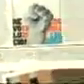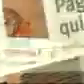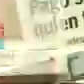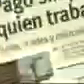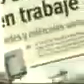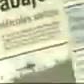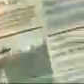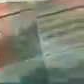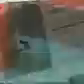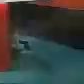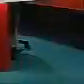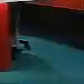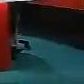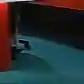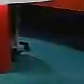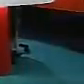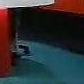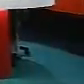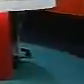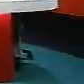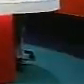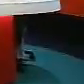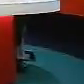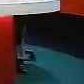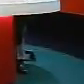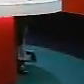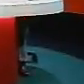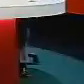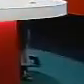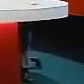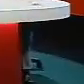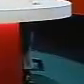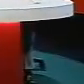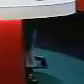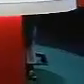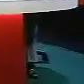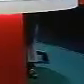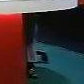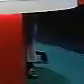la comunicación popular. El día 31 de julio del